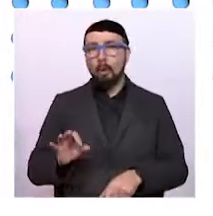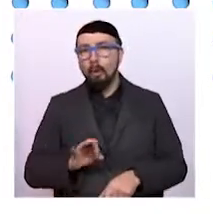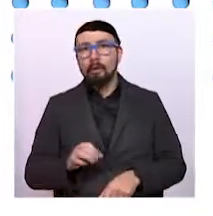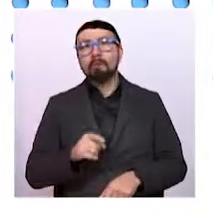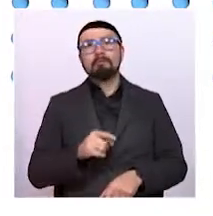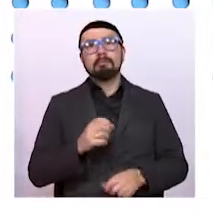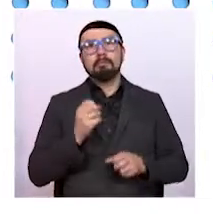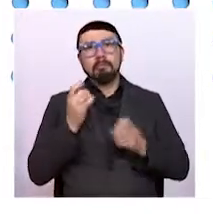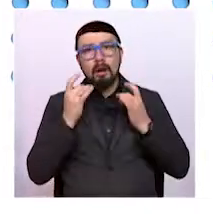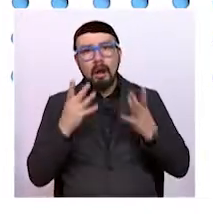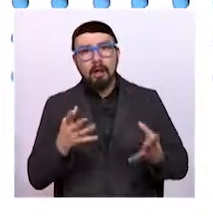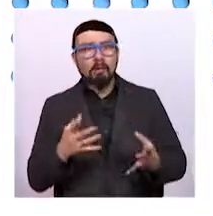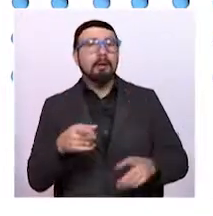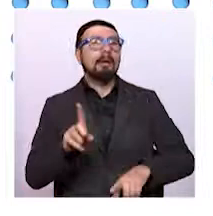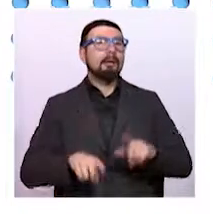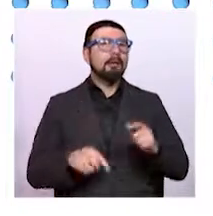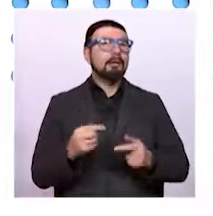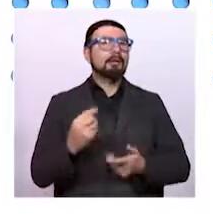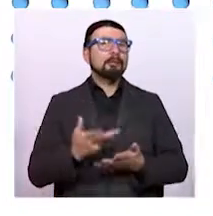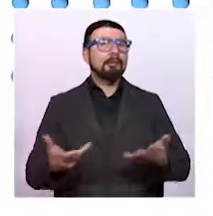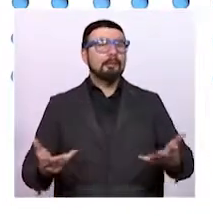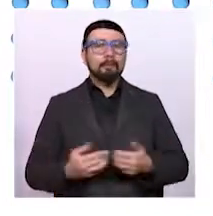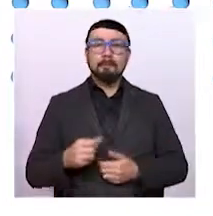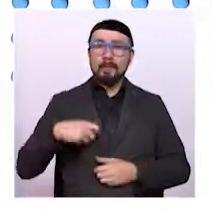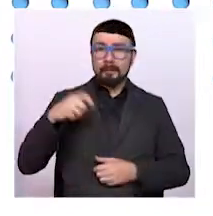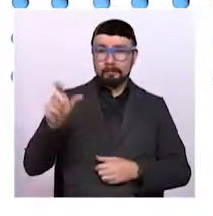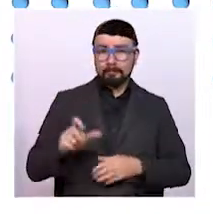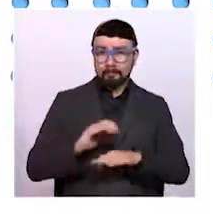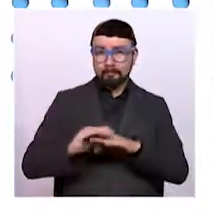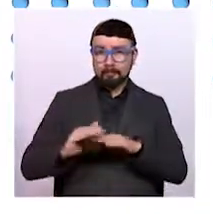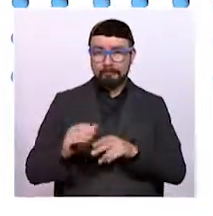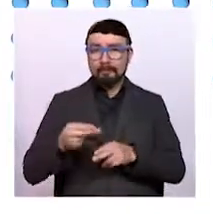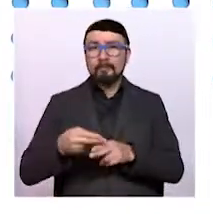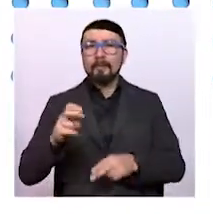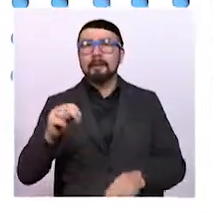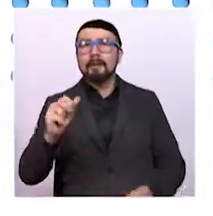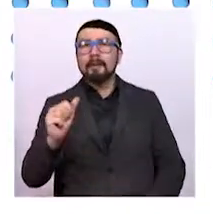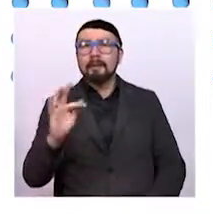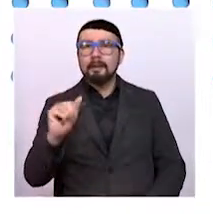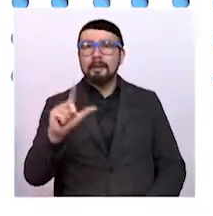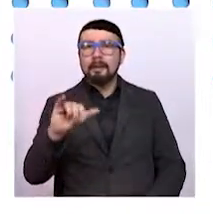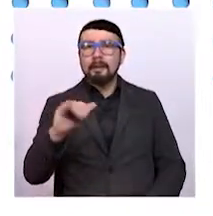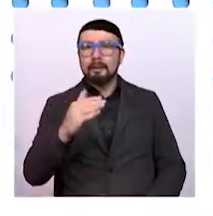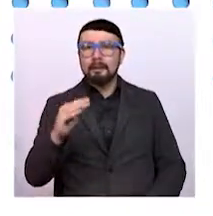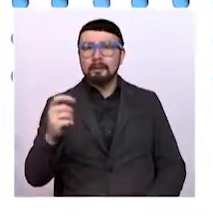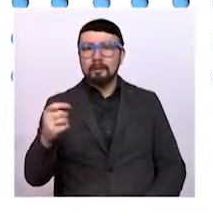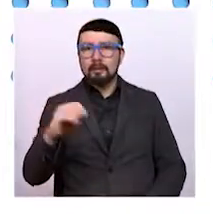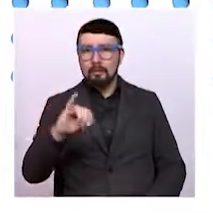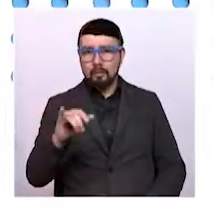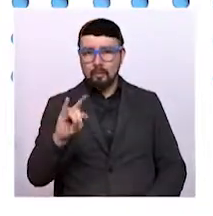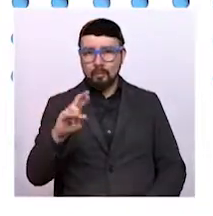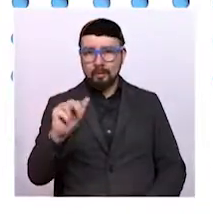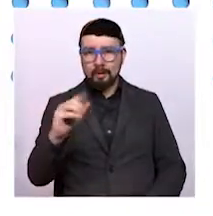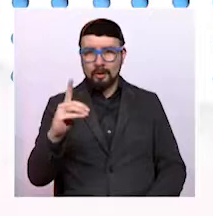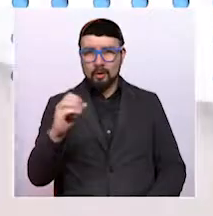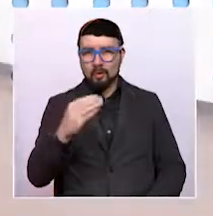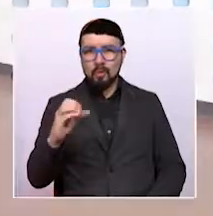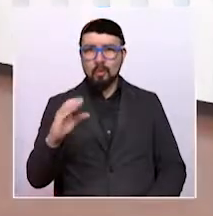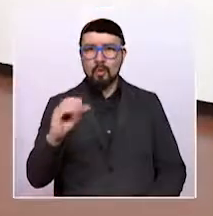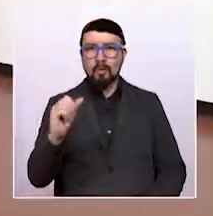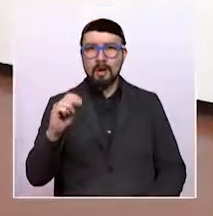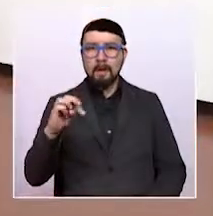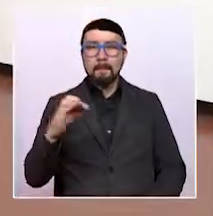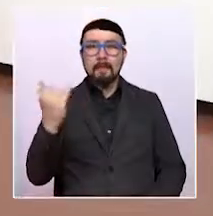hablar de eso hoy tenemos una invitada que es la doctora nathalie jurado campo que es médica general de la